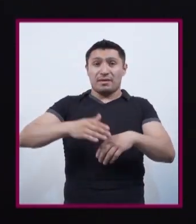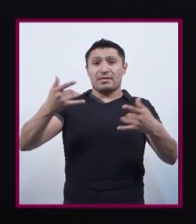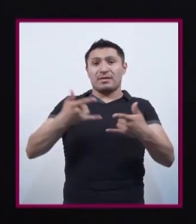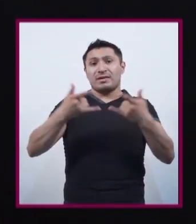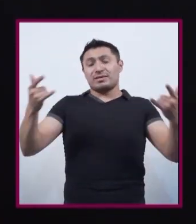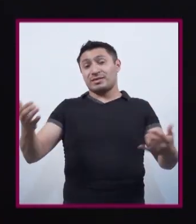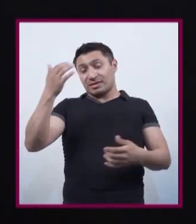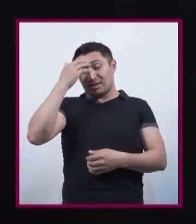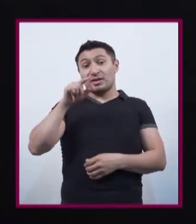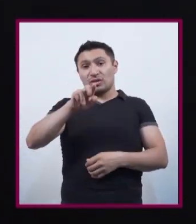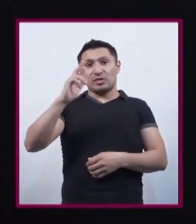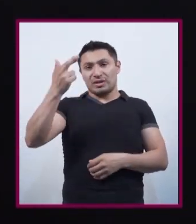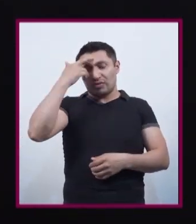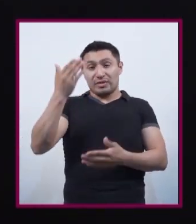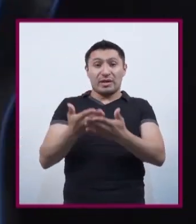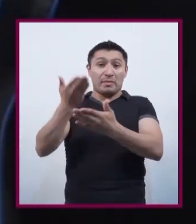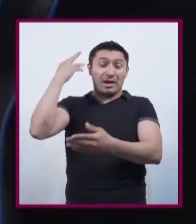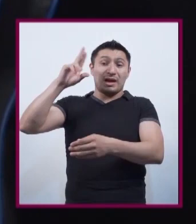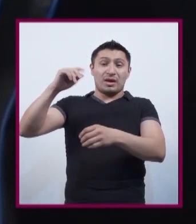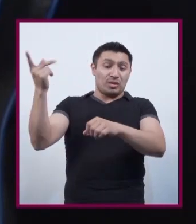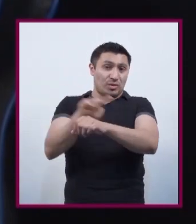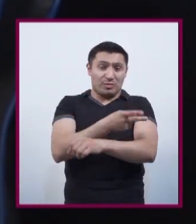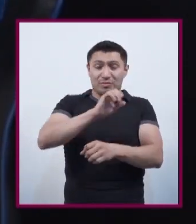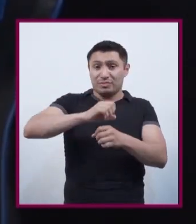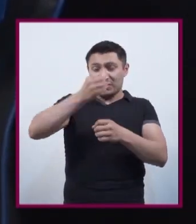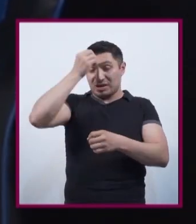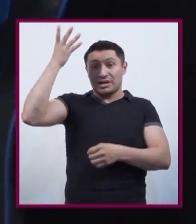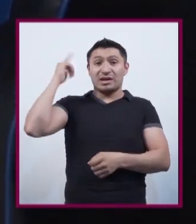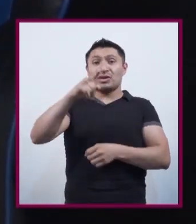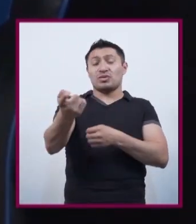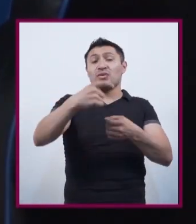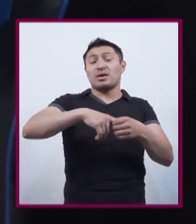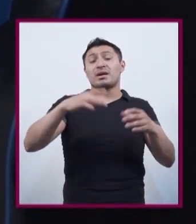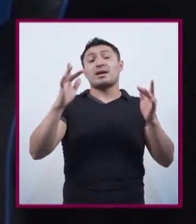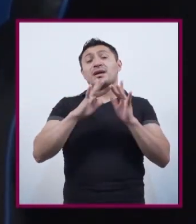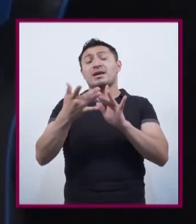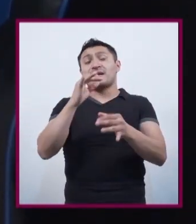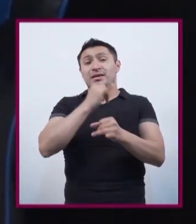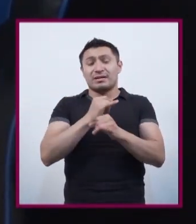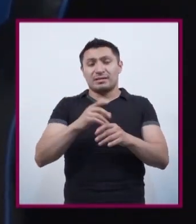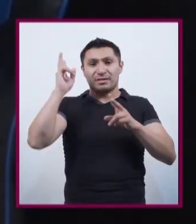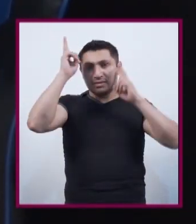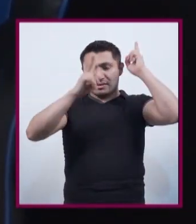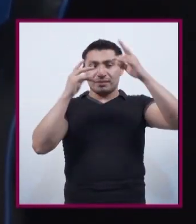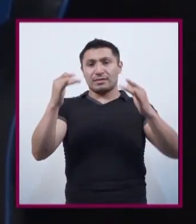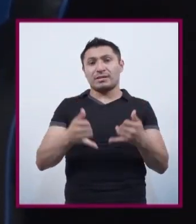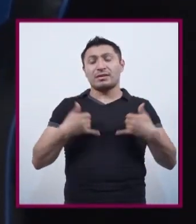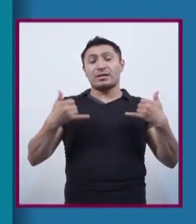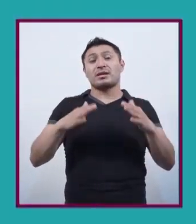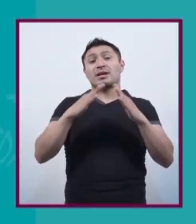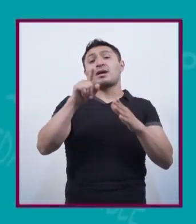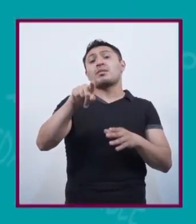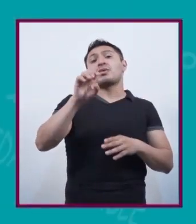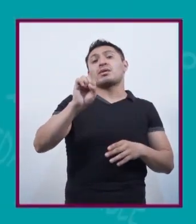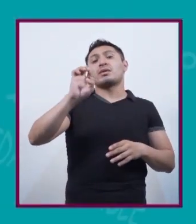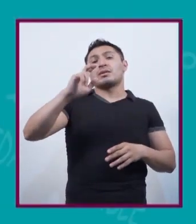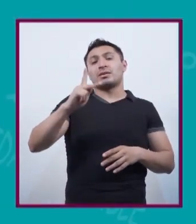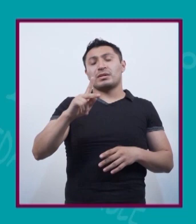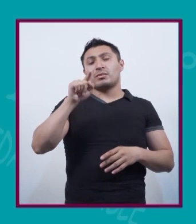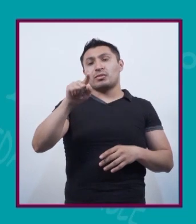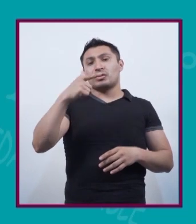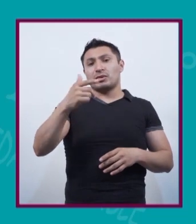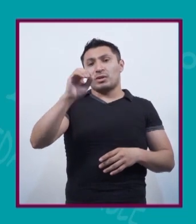ocupada haciendo memoria y conciencia histórica. Y recuerda, como el pasado no ha pasado, mejor conéctate a nuestras redes sociales. Visítanos